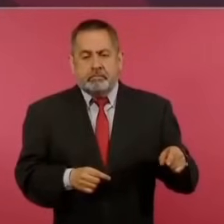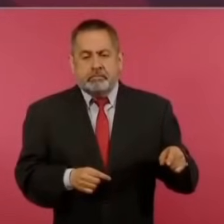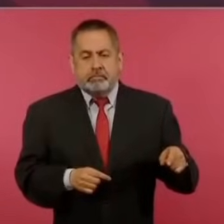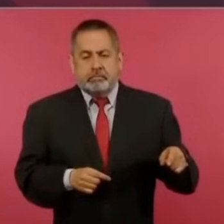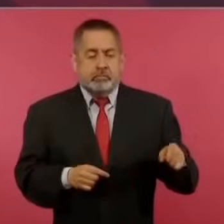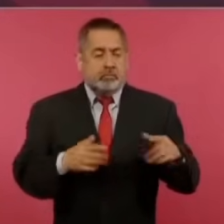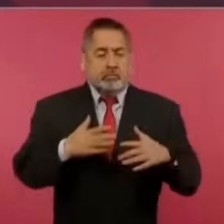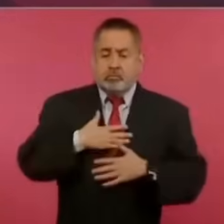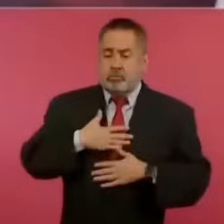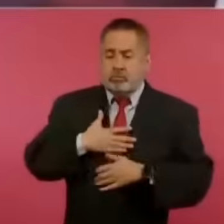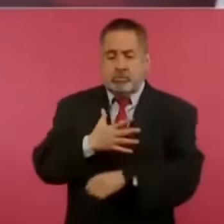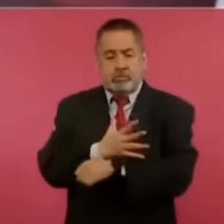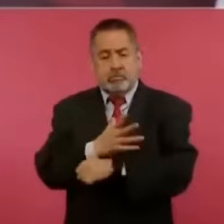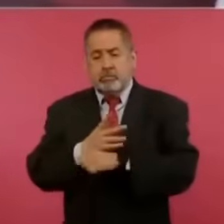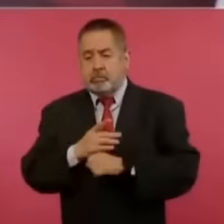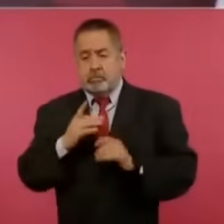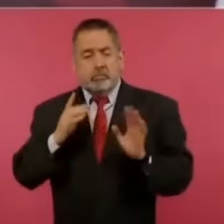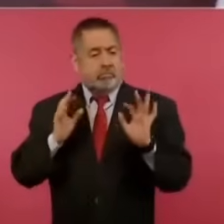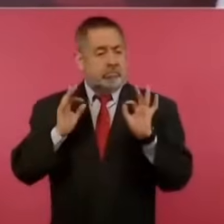honesta